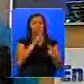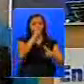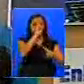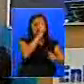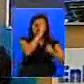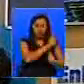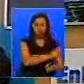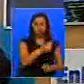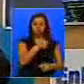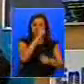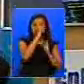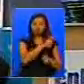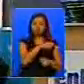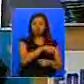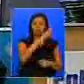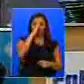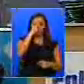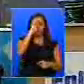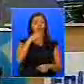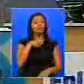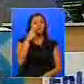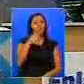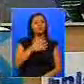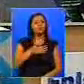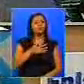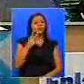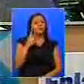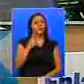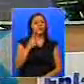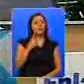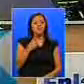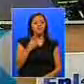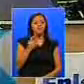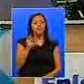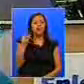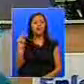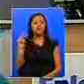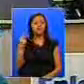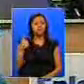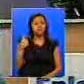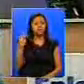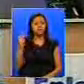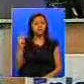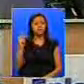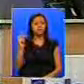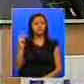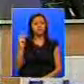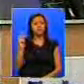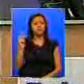quiero hacer una mención especial. Póngame, por favor, si lo tenemos listo, no, para variar, ¿no? ¿Verdad? Uno de